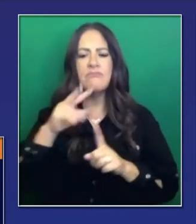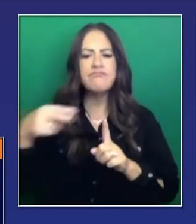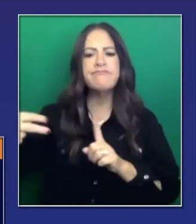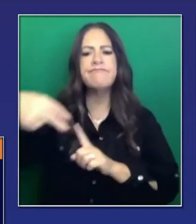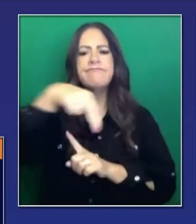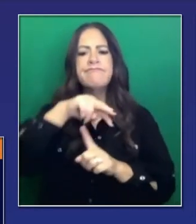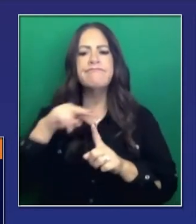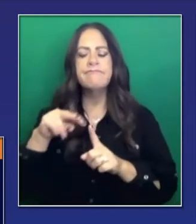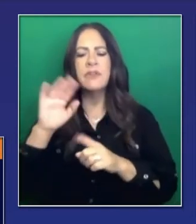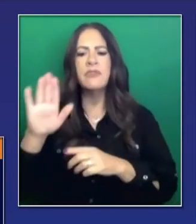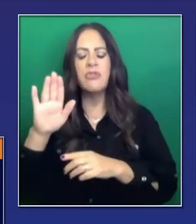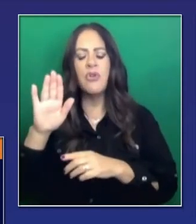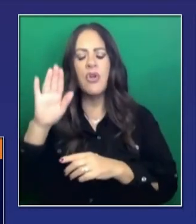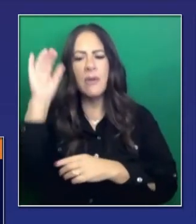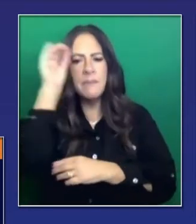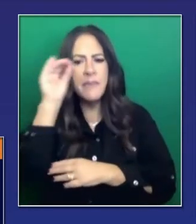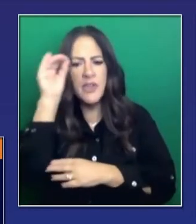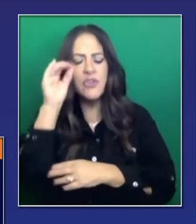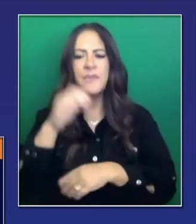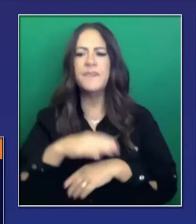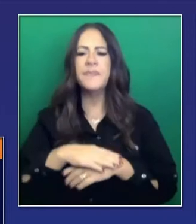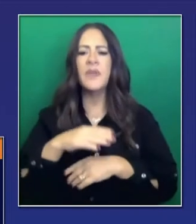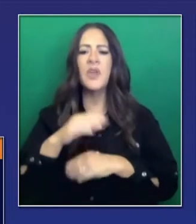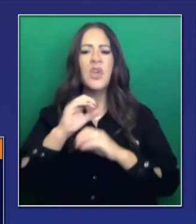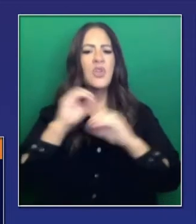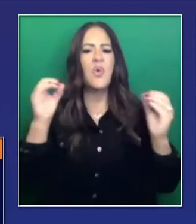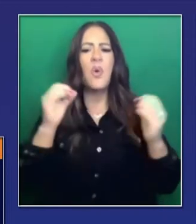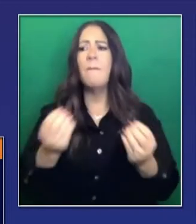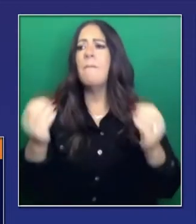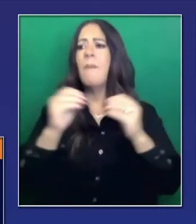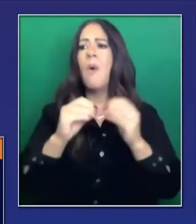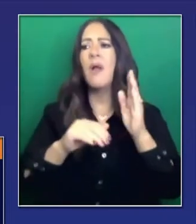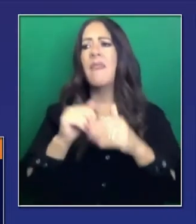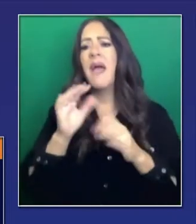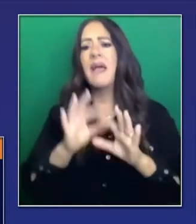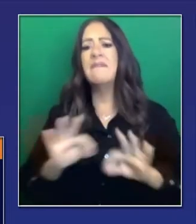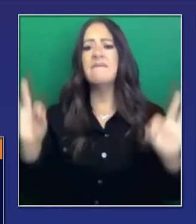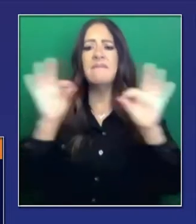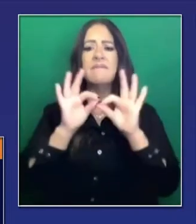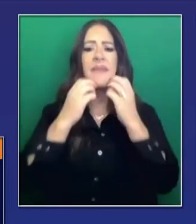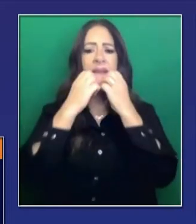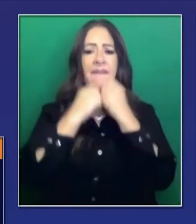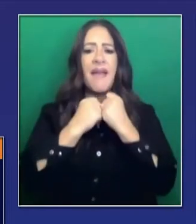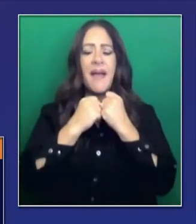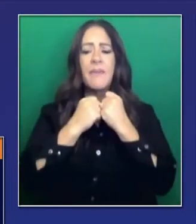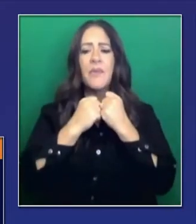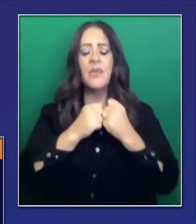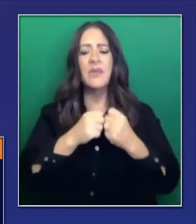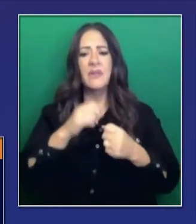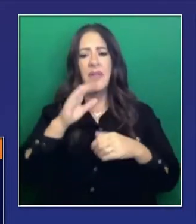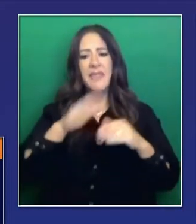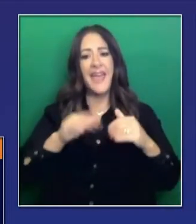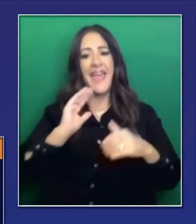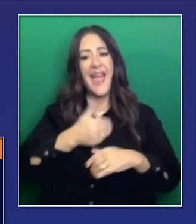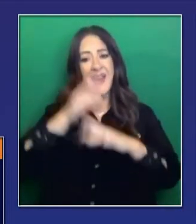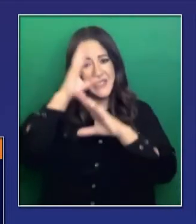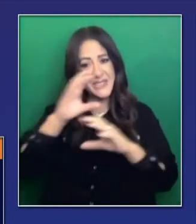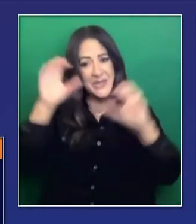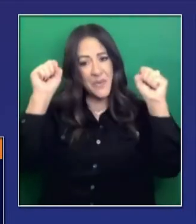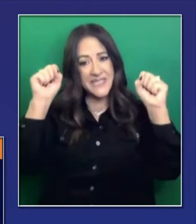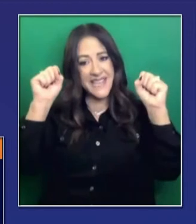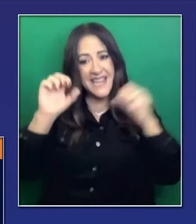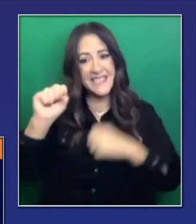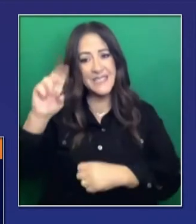nadie más invaluable, nadie más importante, me atrevo a decir, que nuestro superintendente de la